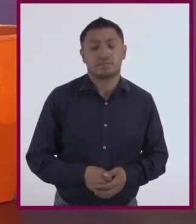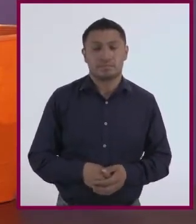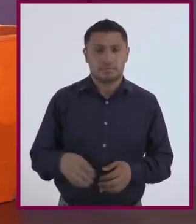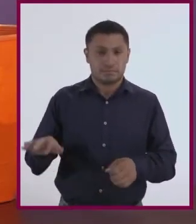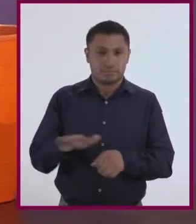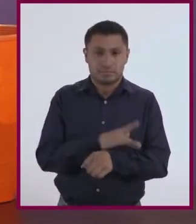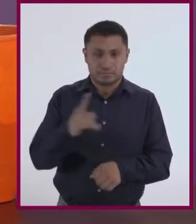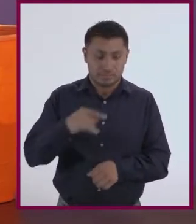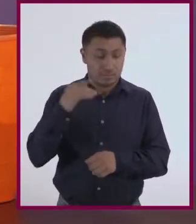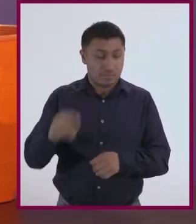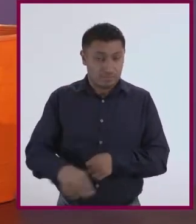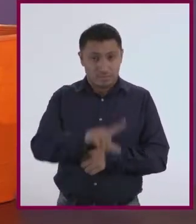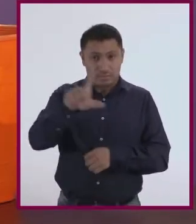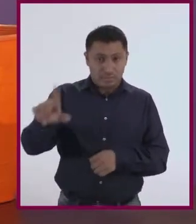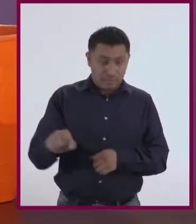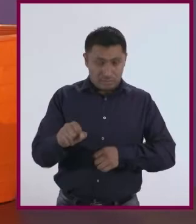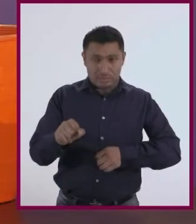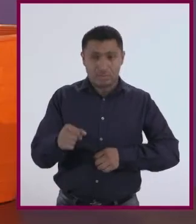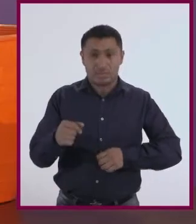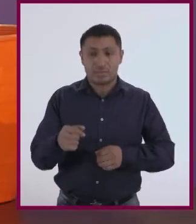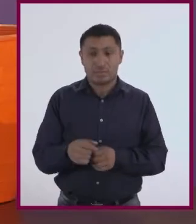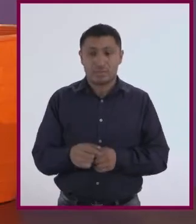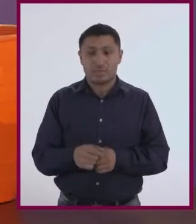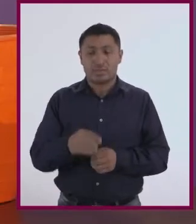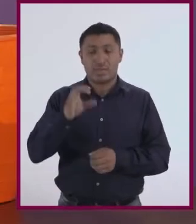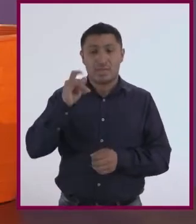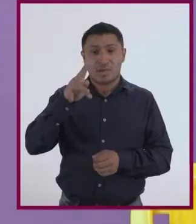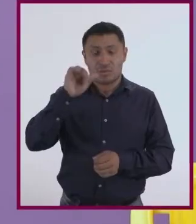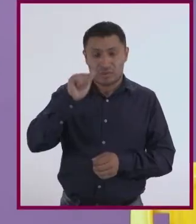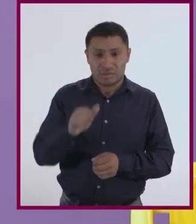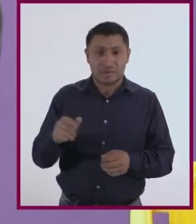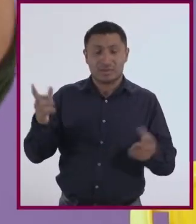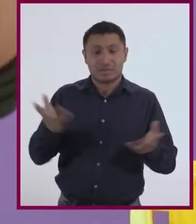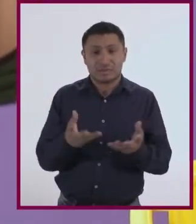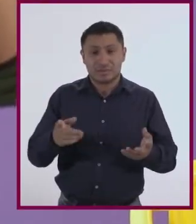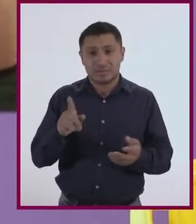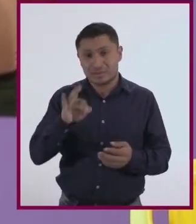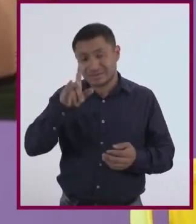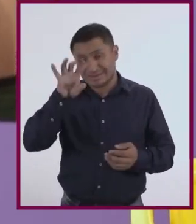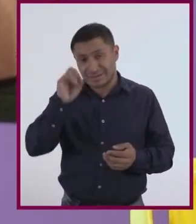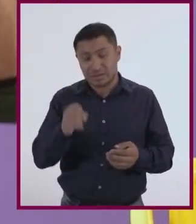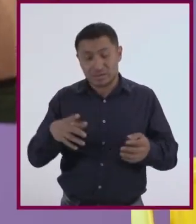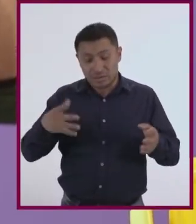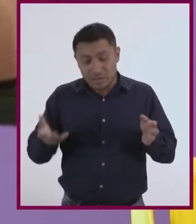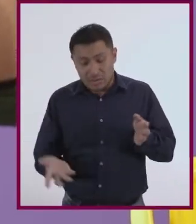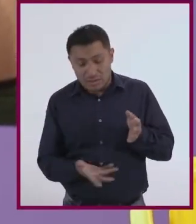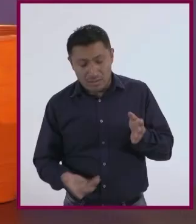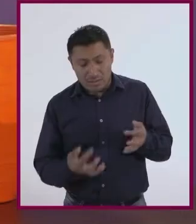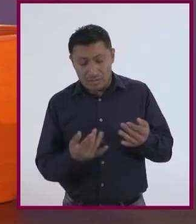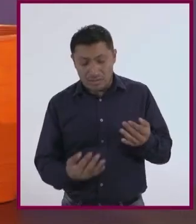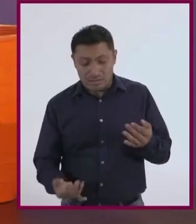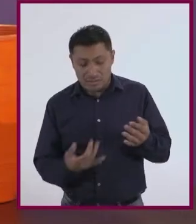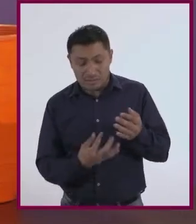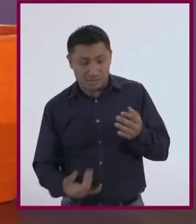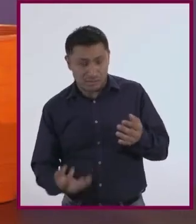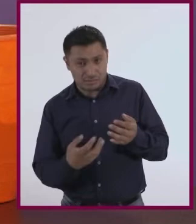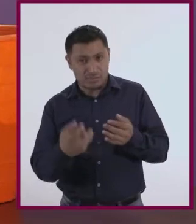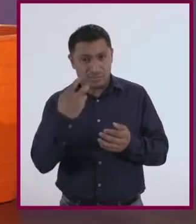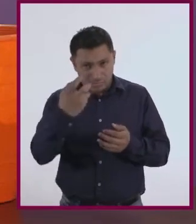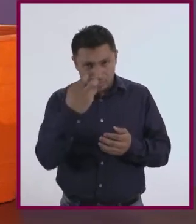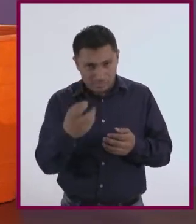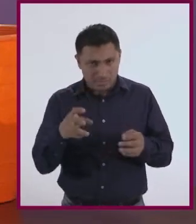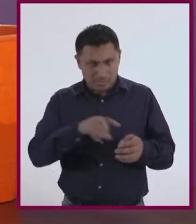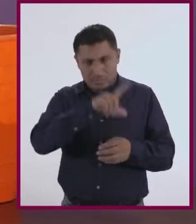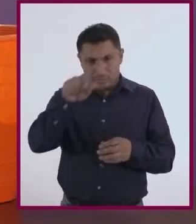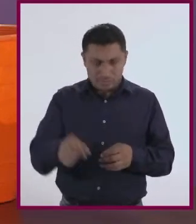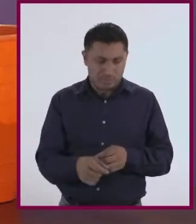ya que más adelante nuestra composta produzca lixiviados, la cubeta de abajo los va a recibir. Eso